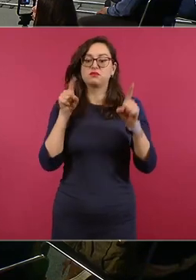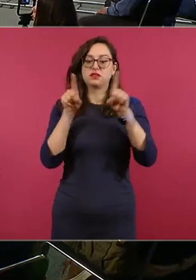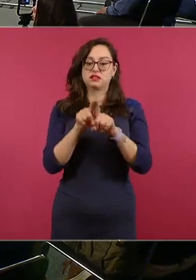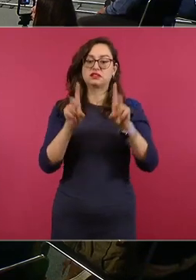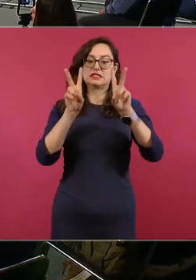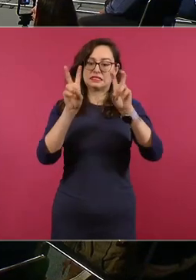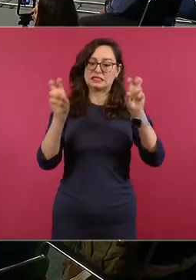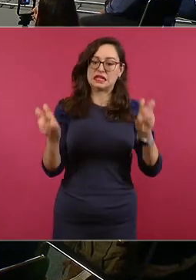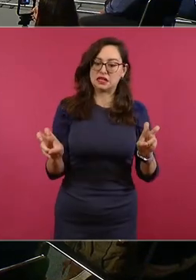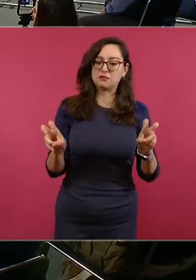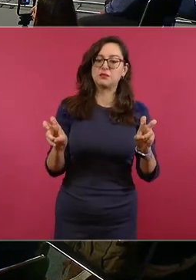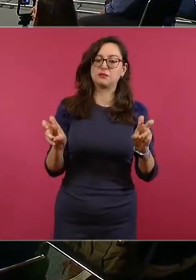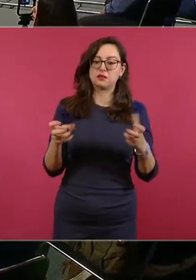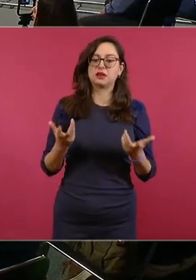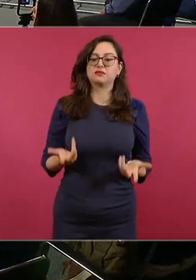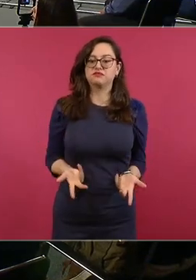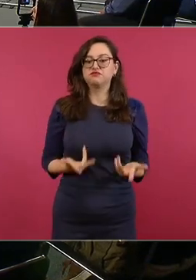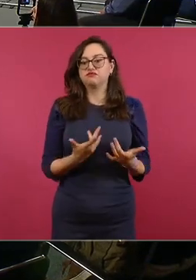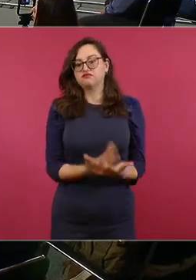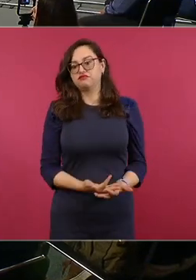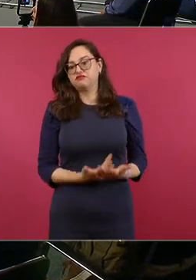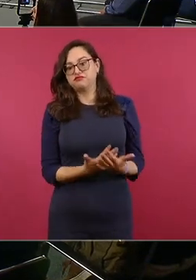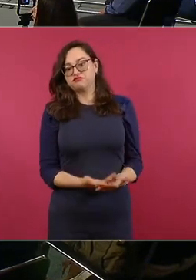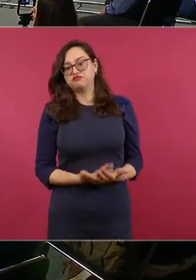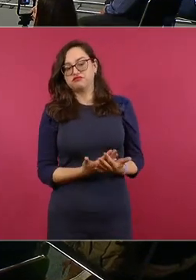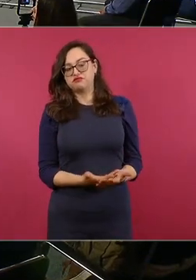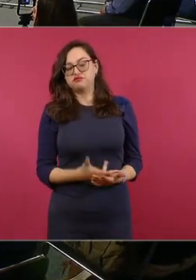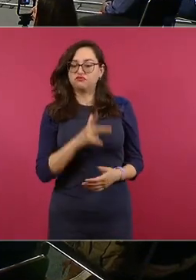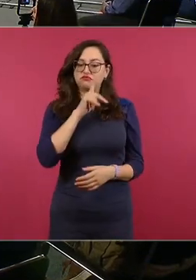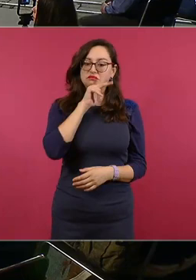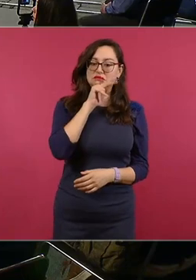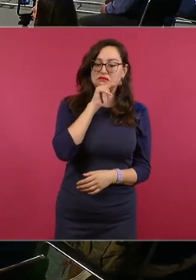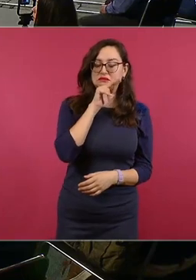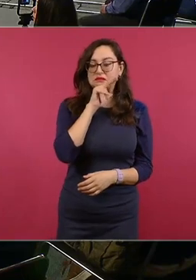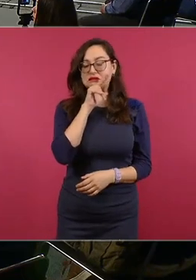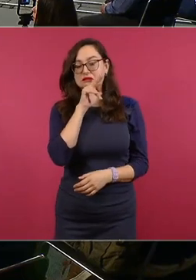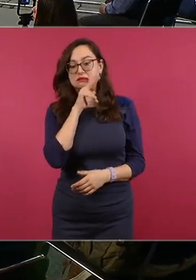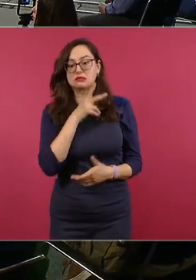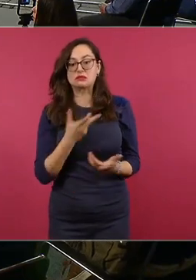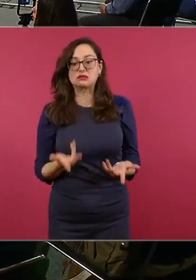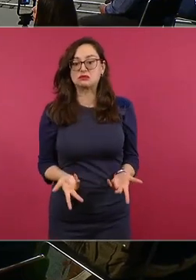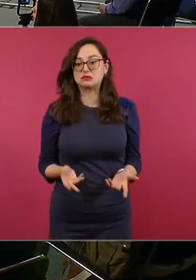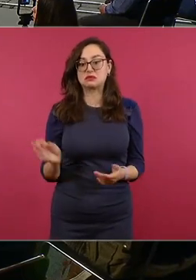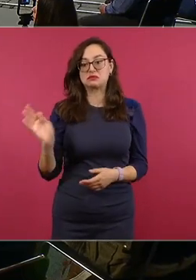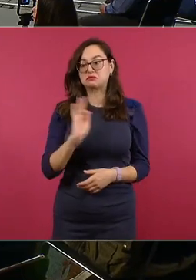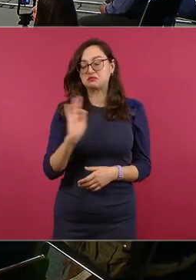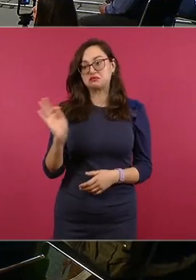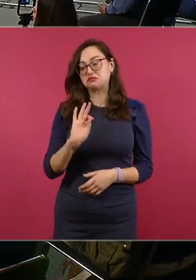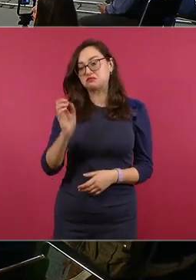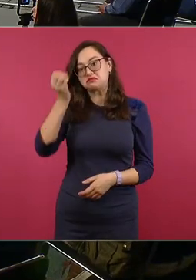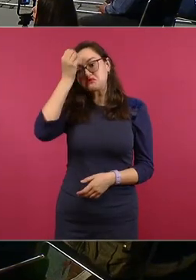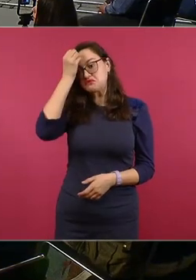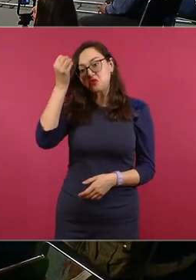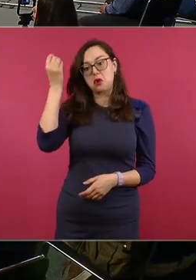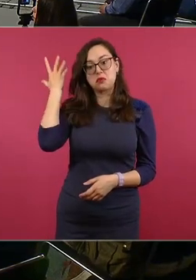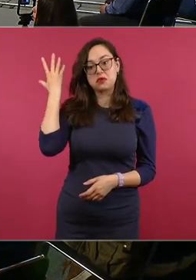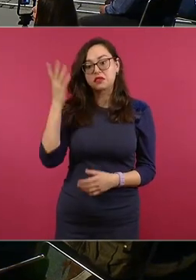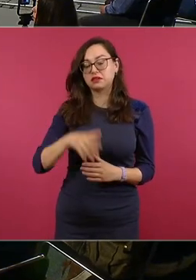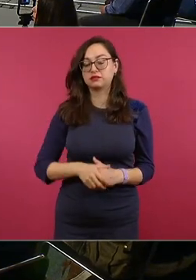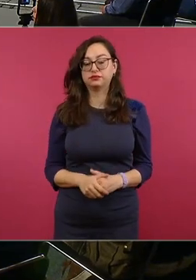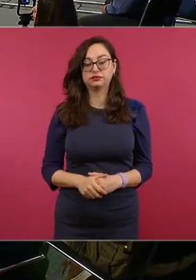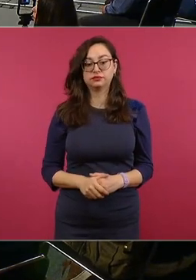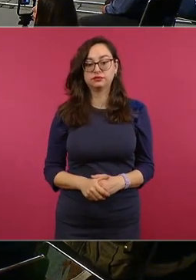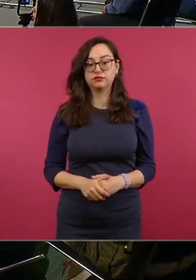que están pendientes y que están preocupados de que pueda quedarse en el olvido completamente después de esto. Piden